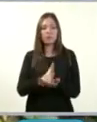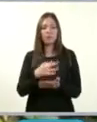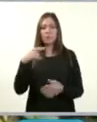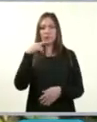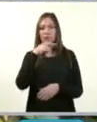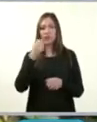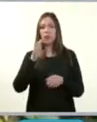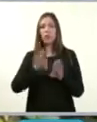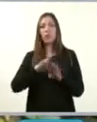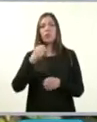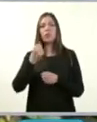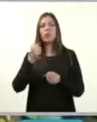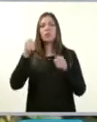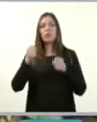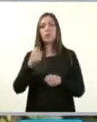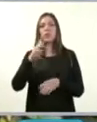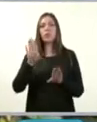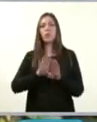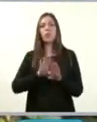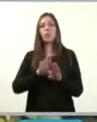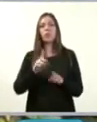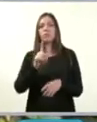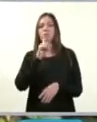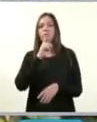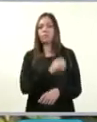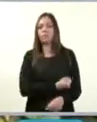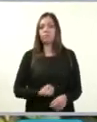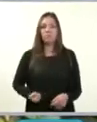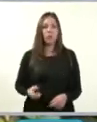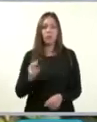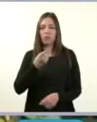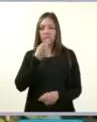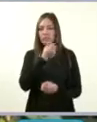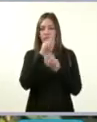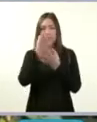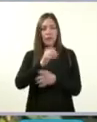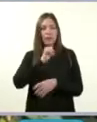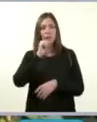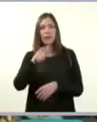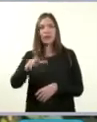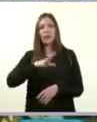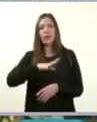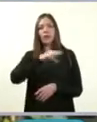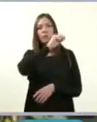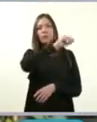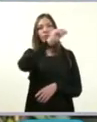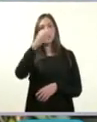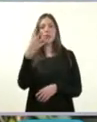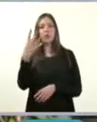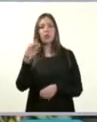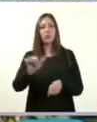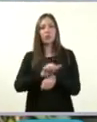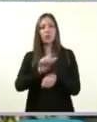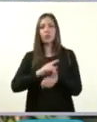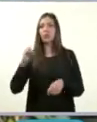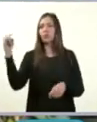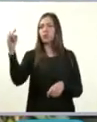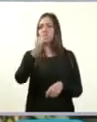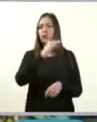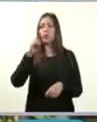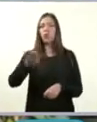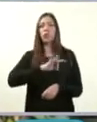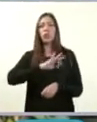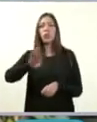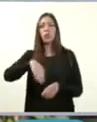gratuitas y confidenciales en AHF. Tenemos 4 unidades móviles que están rodando por toda la Ciudad de México, donde pueden encontrar la